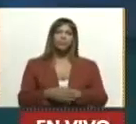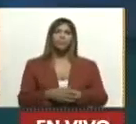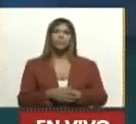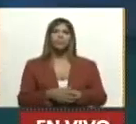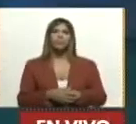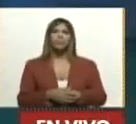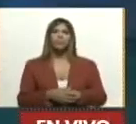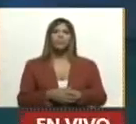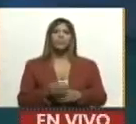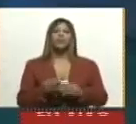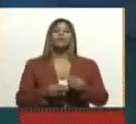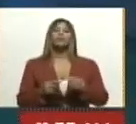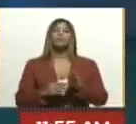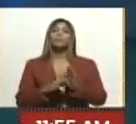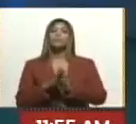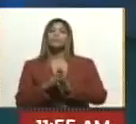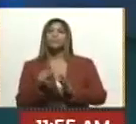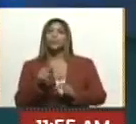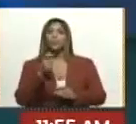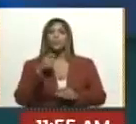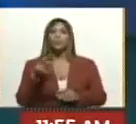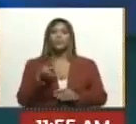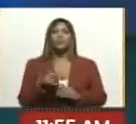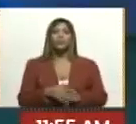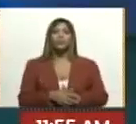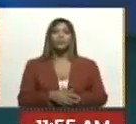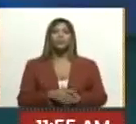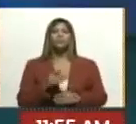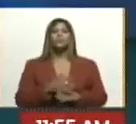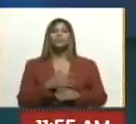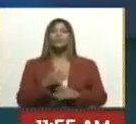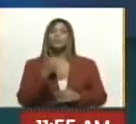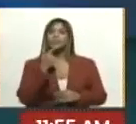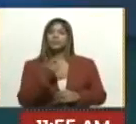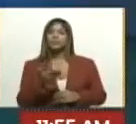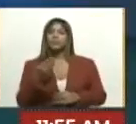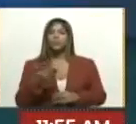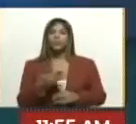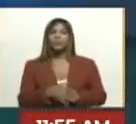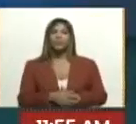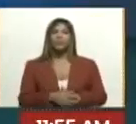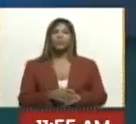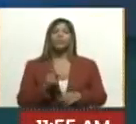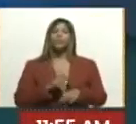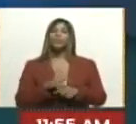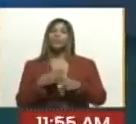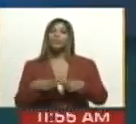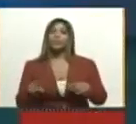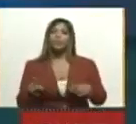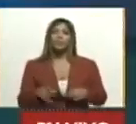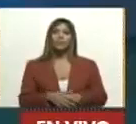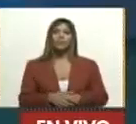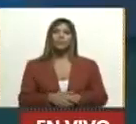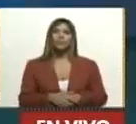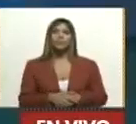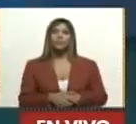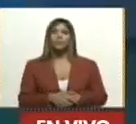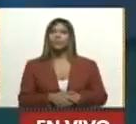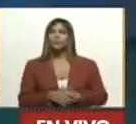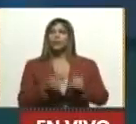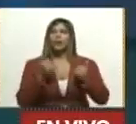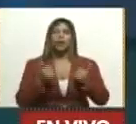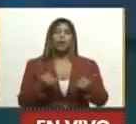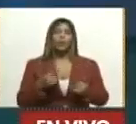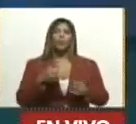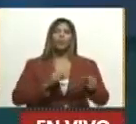y que generaban beneficio al pueblo venezolano. Y usted ha dicho algo muy importante, son tiempos diferentes. Y actualmente